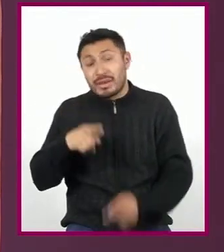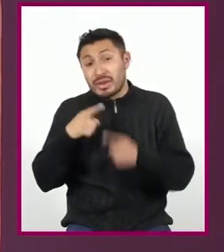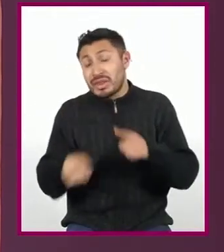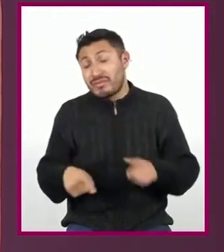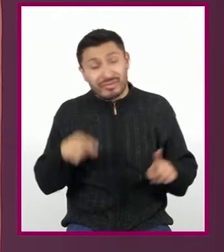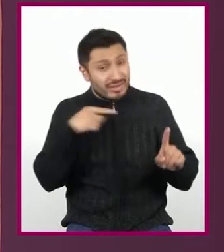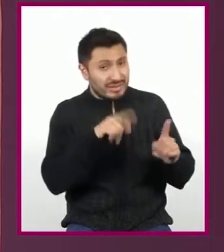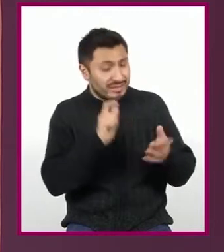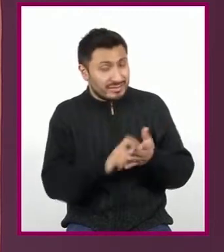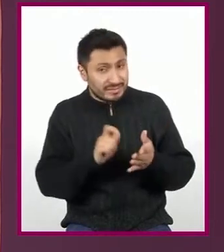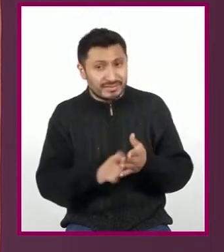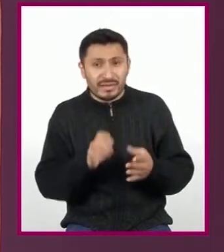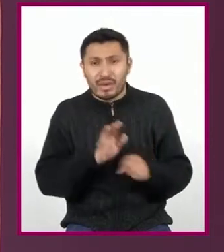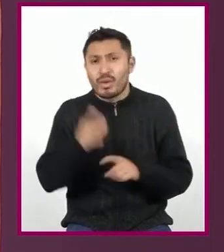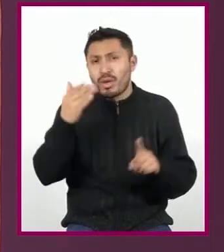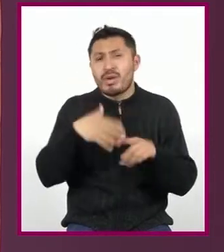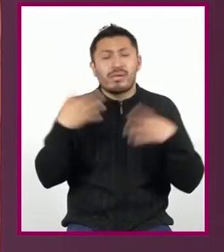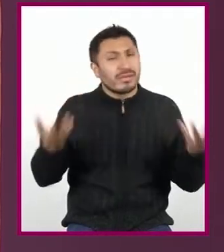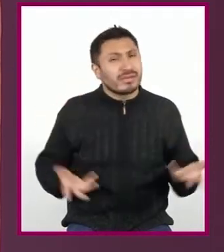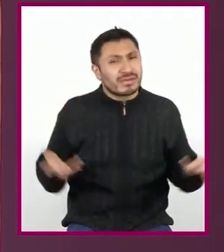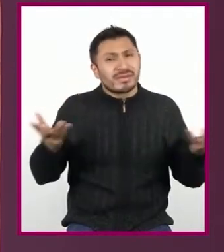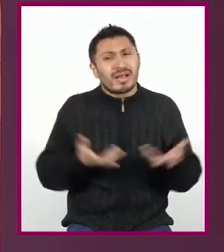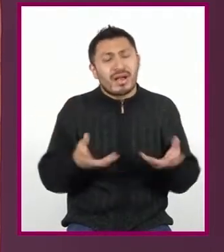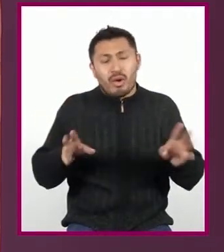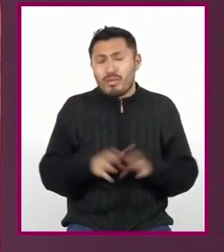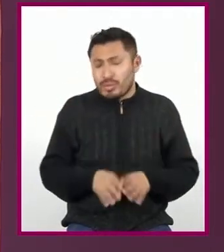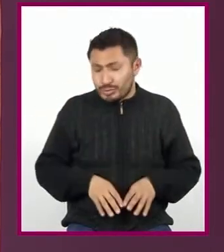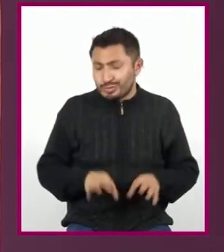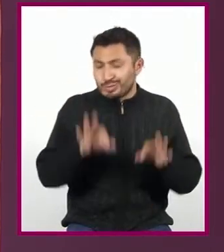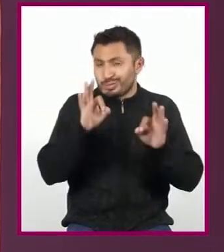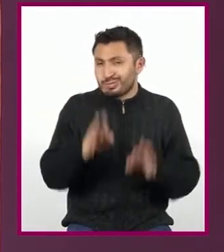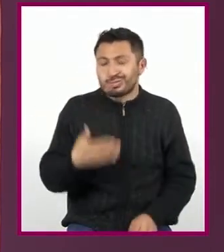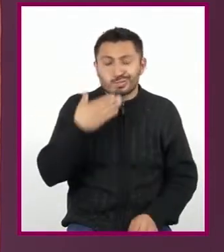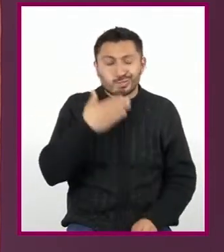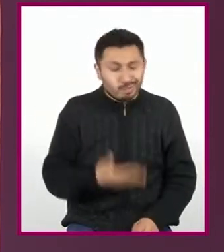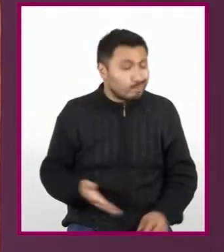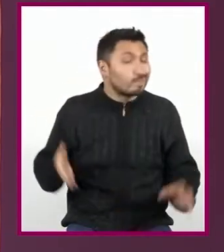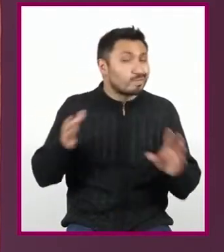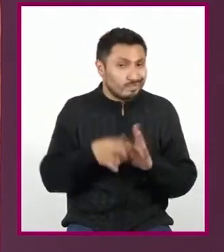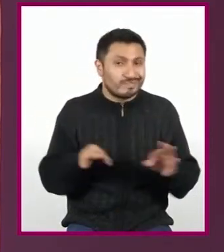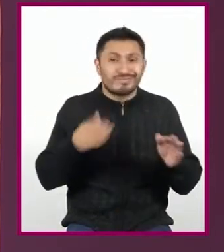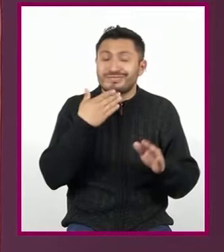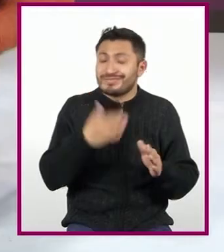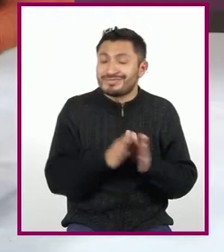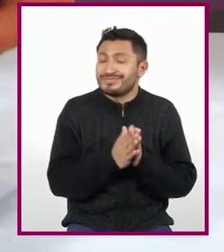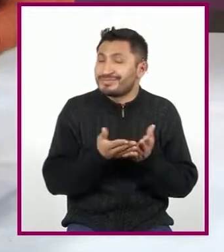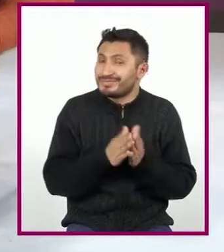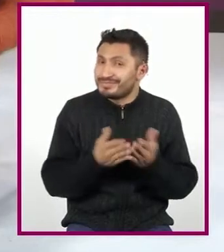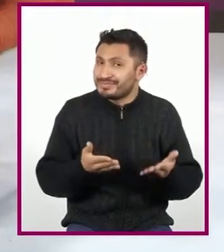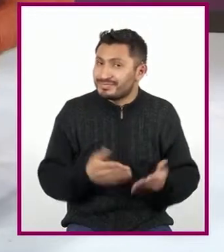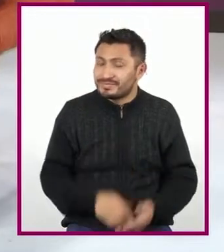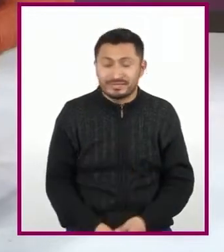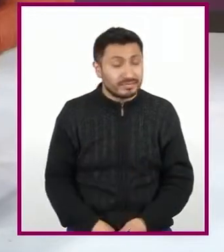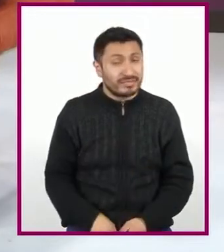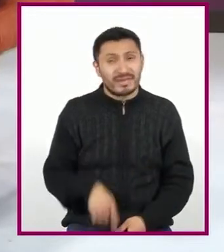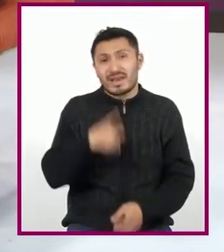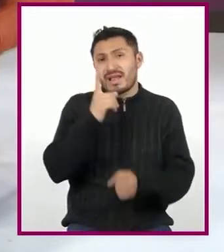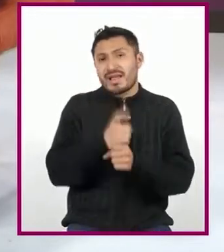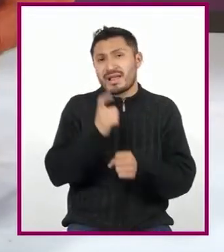que siente y piensa del contenido de la obra. Veamos cuáles son las inquietudes de la alumna Michelle al